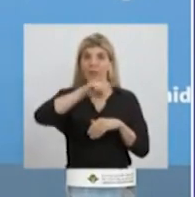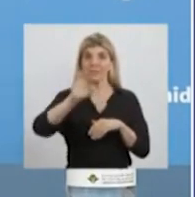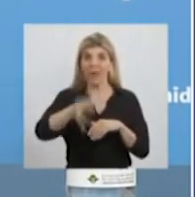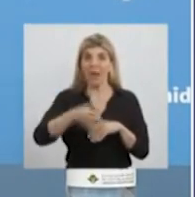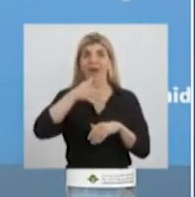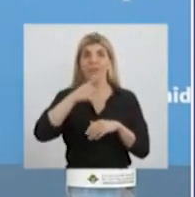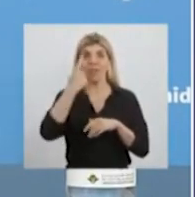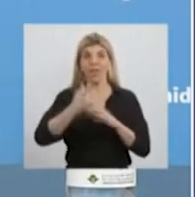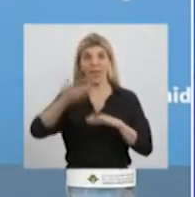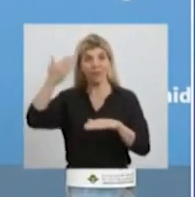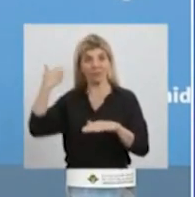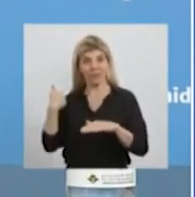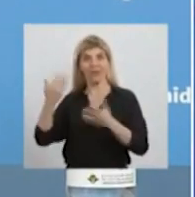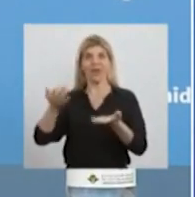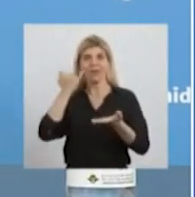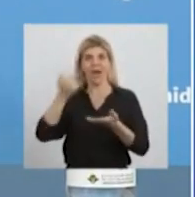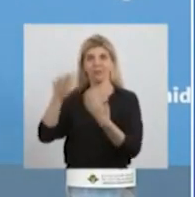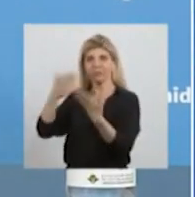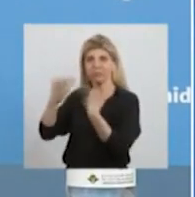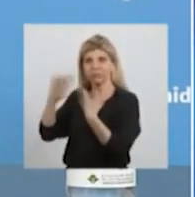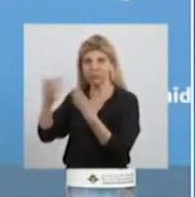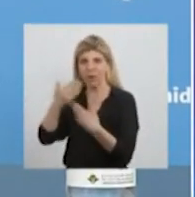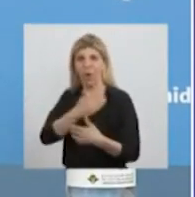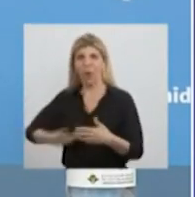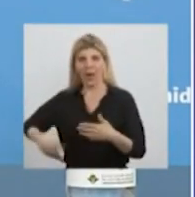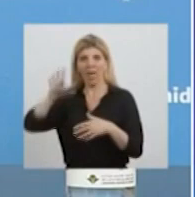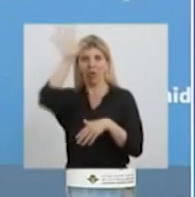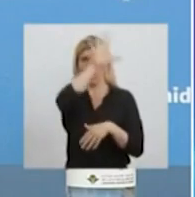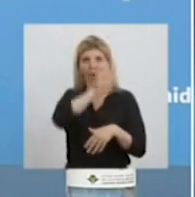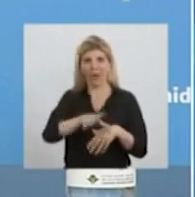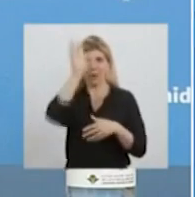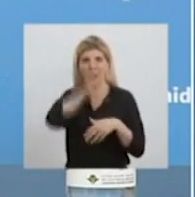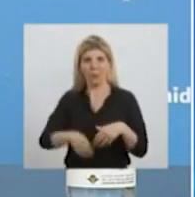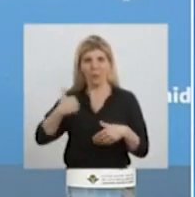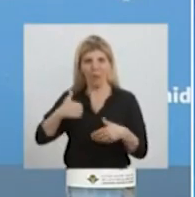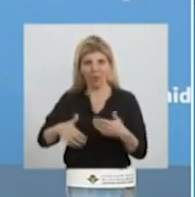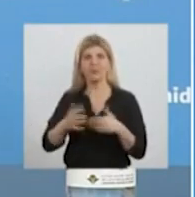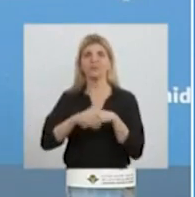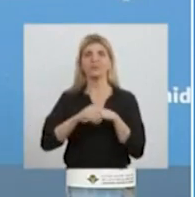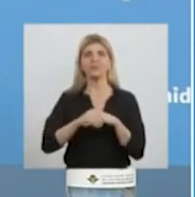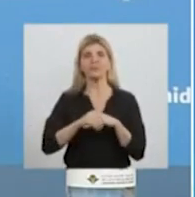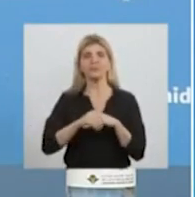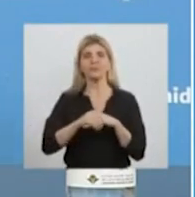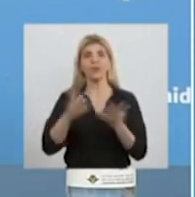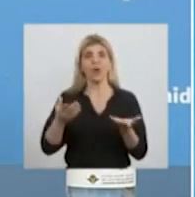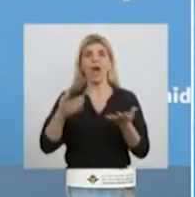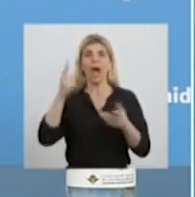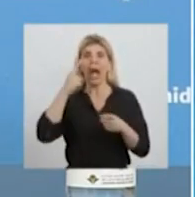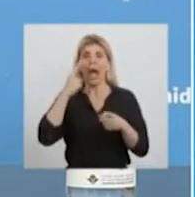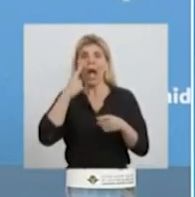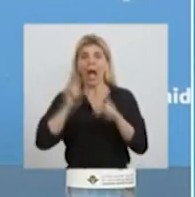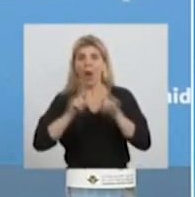Casa Rosada, cuando era tan fácil y tan obvio y tanto más adecuado a la